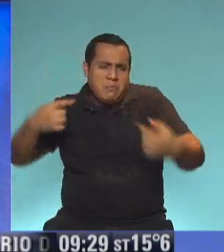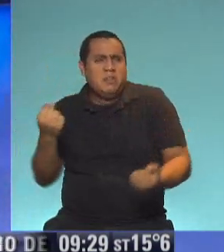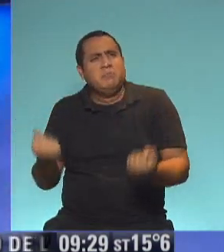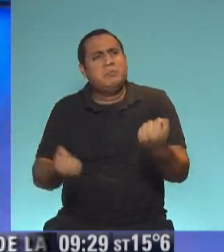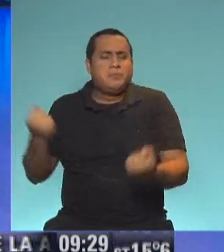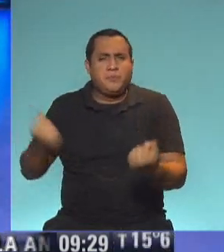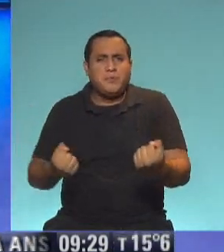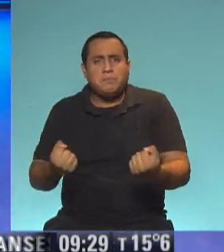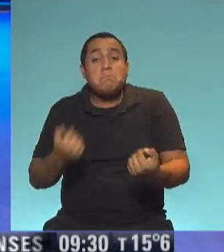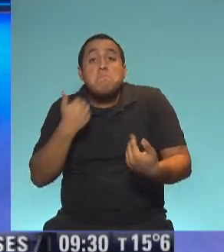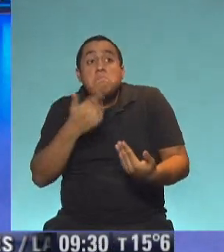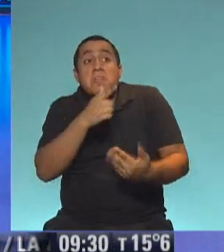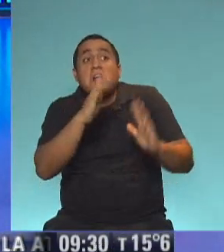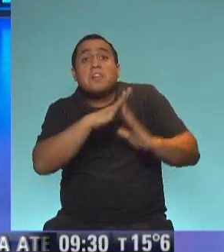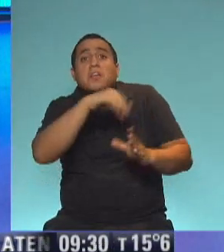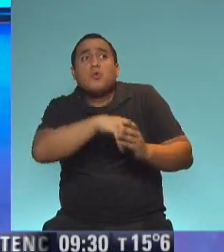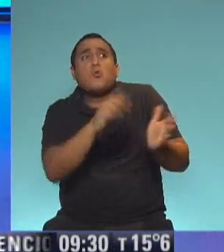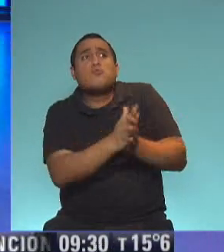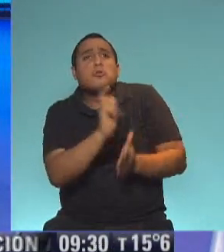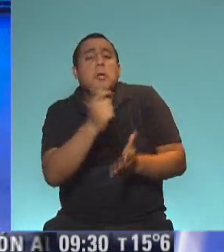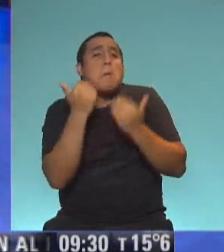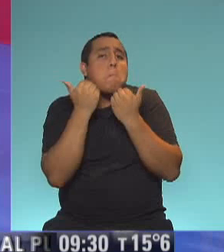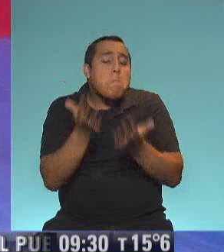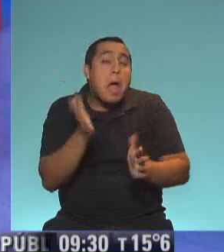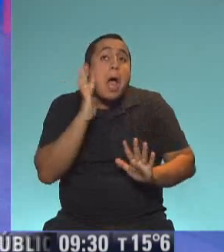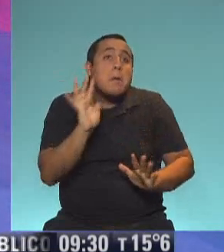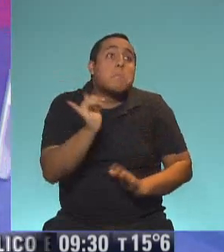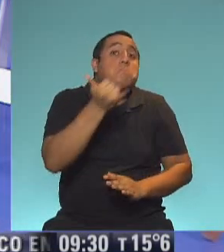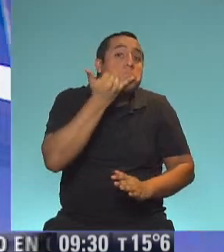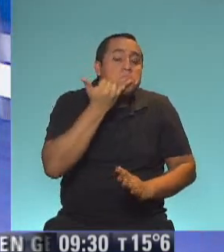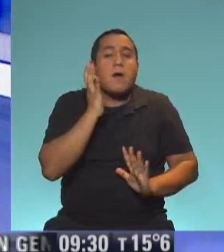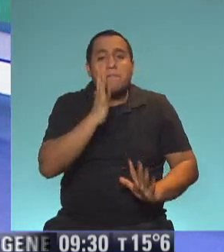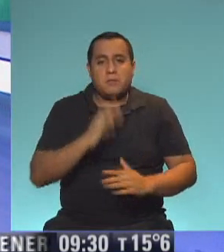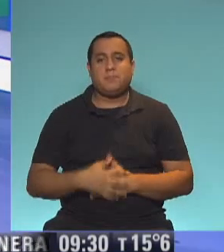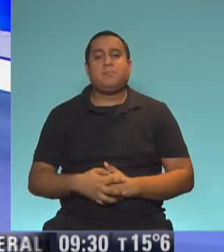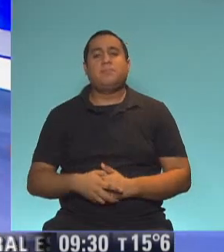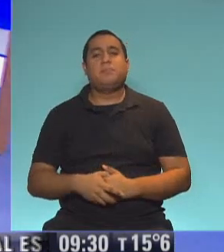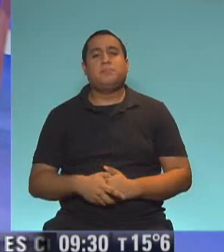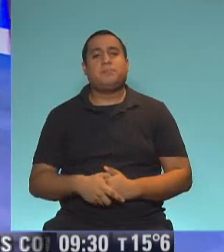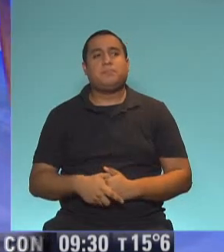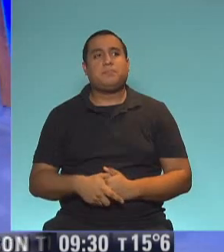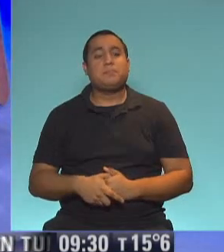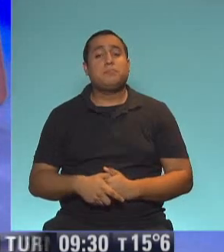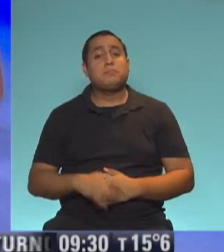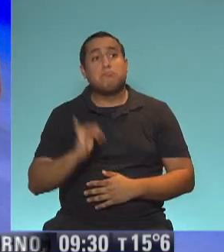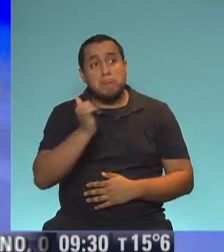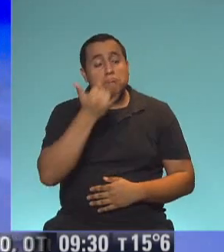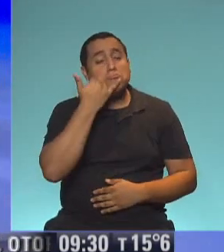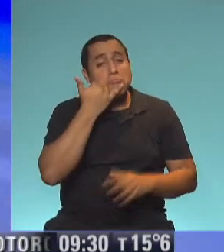la cuarentena, Elvira. A ver. A ver, a ver, a ver, a ver. Ahí llaman. Ahí hay un